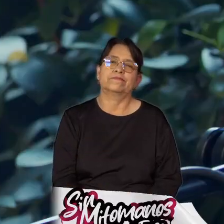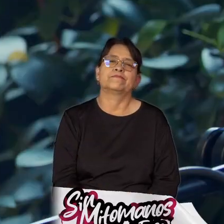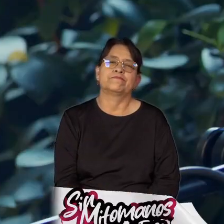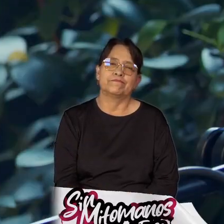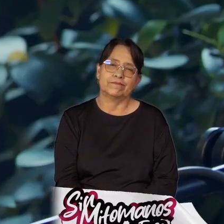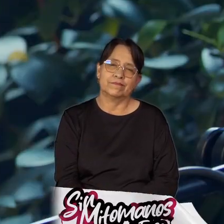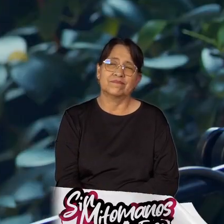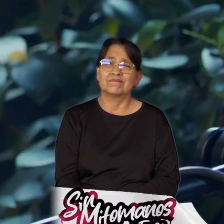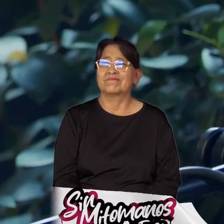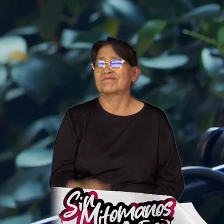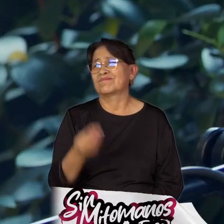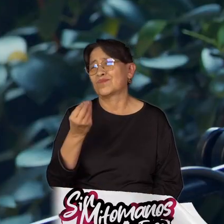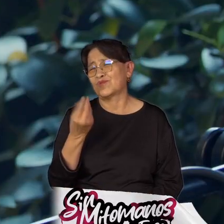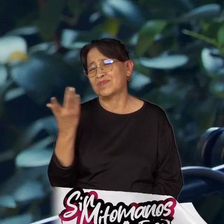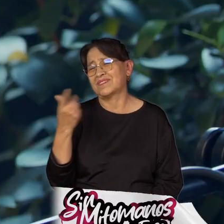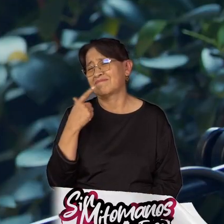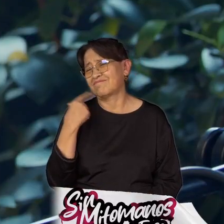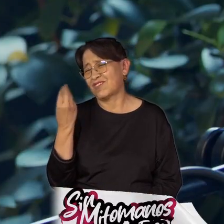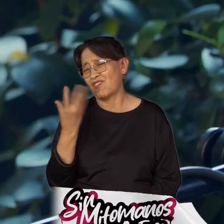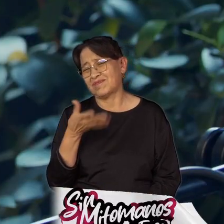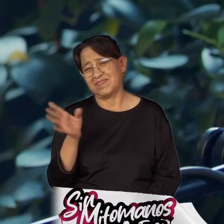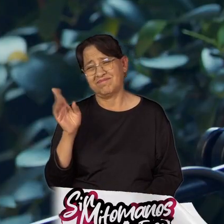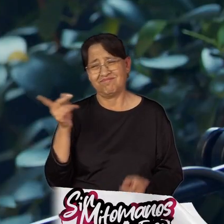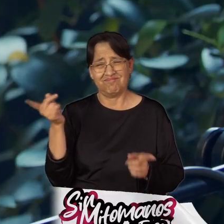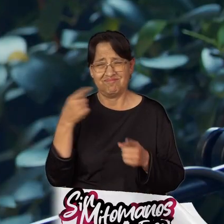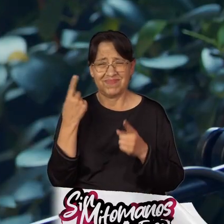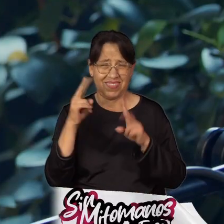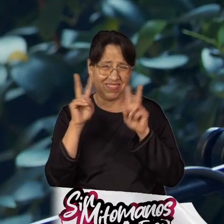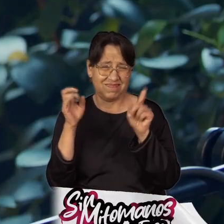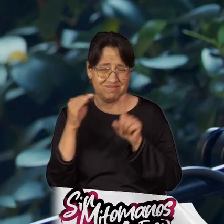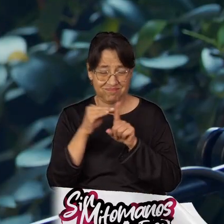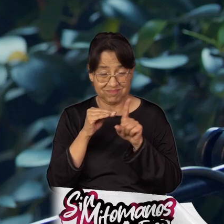mucha cosa, con ese clasismo, con esa